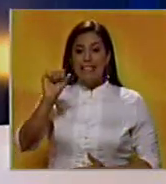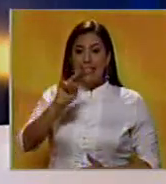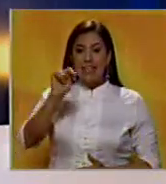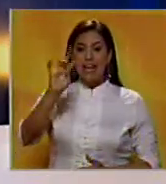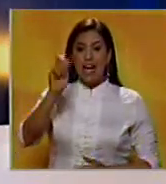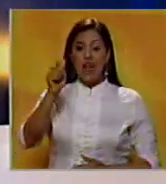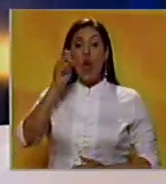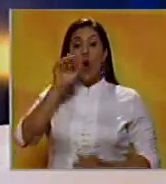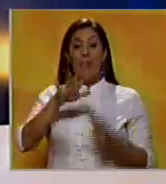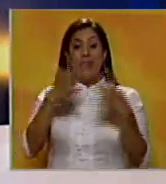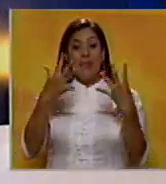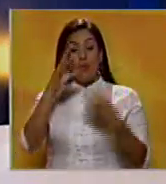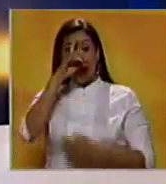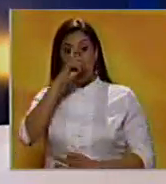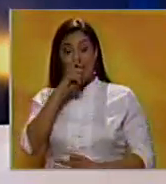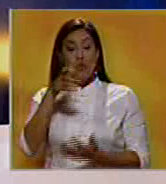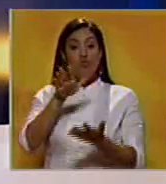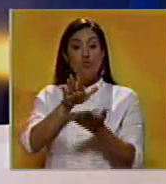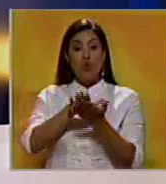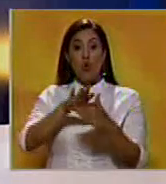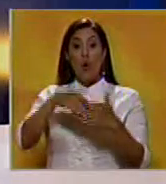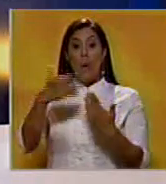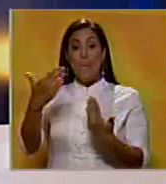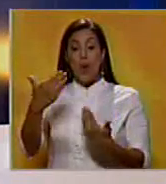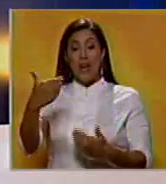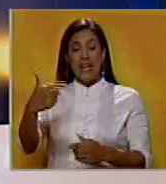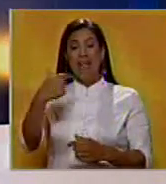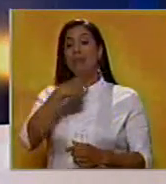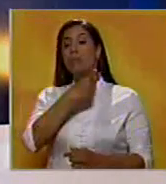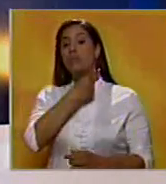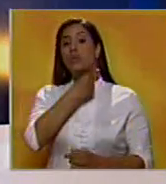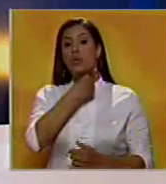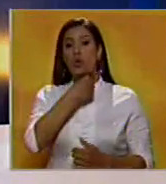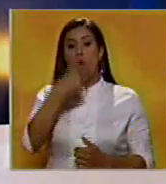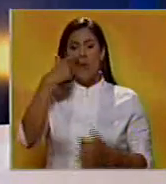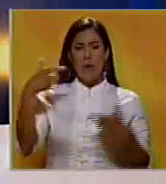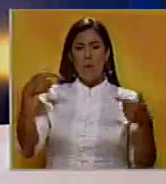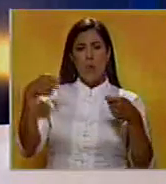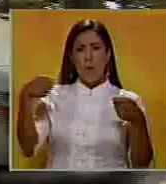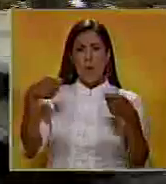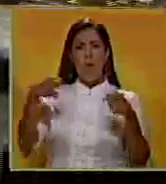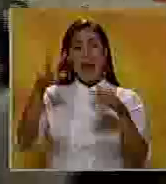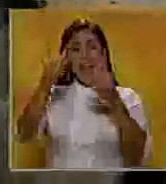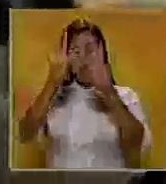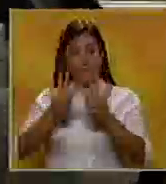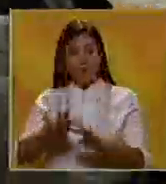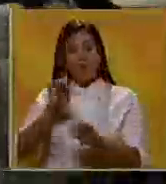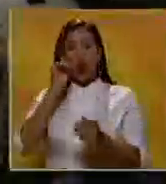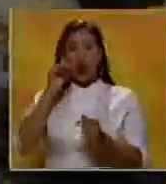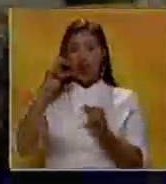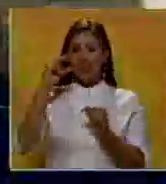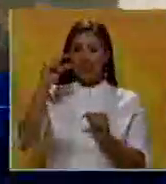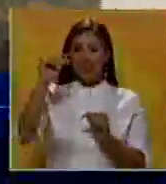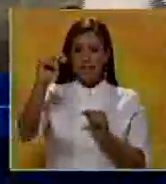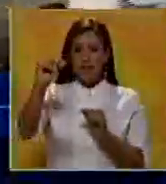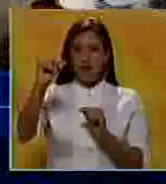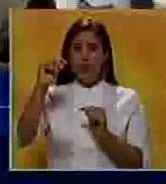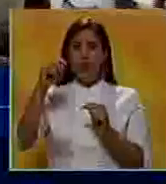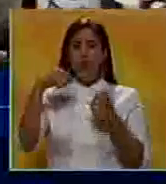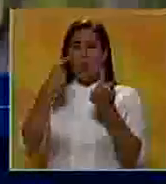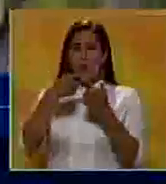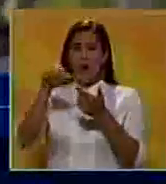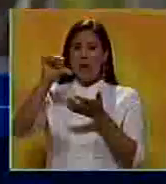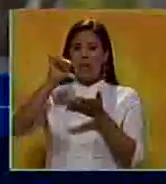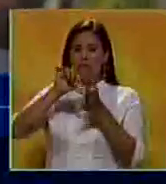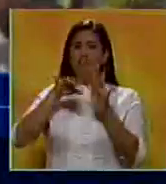Lince de 19 años Quien murió tras recibir una herida en el cuello durante una reyerta Lince salió de un call center